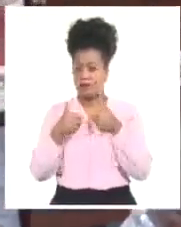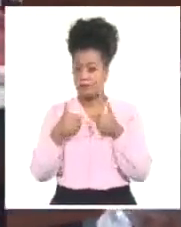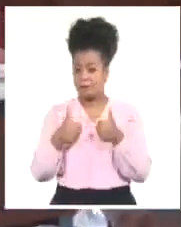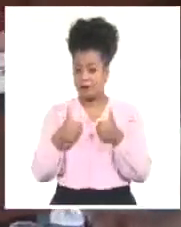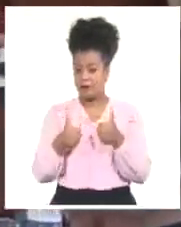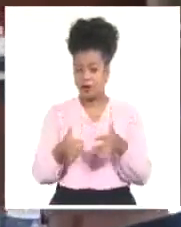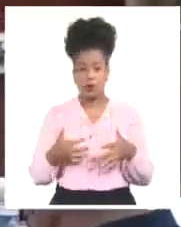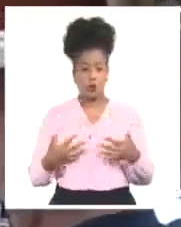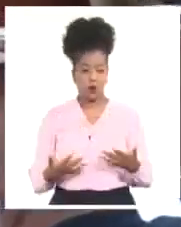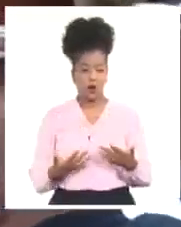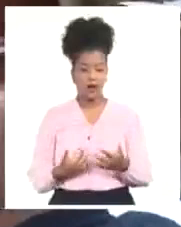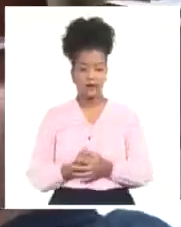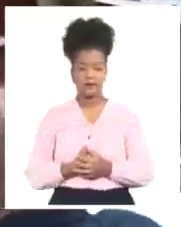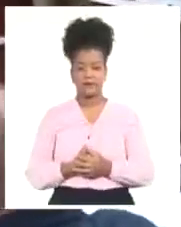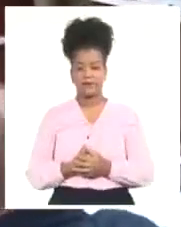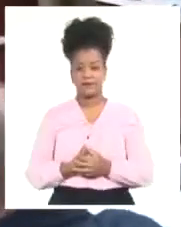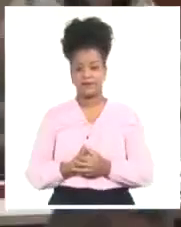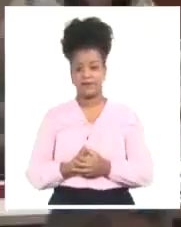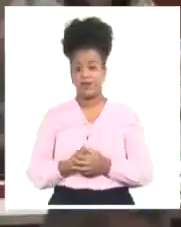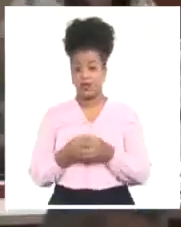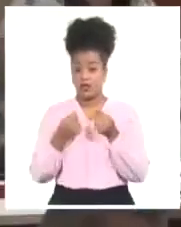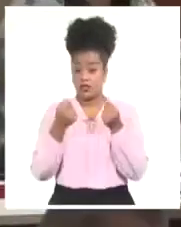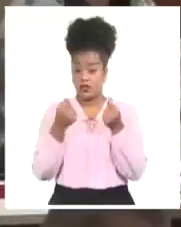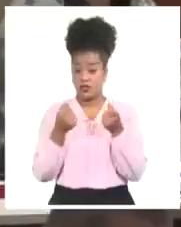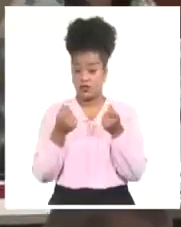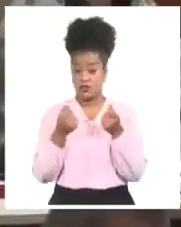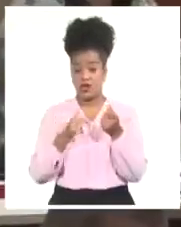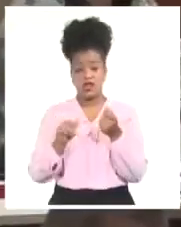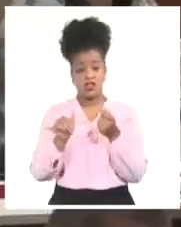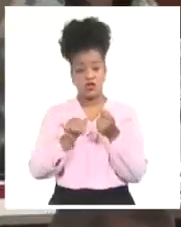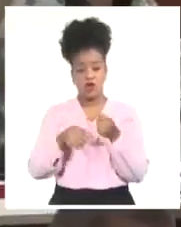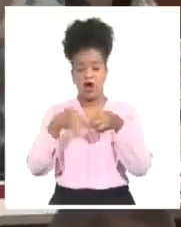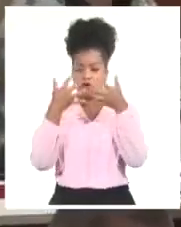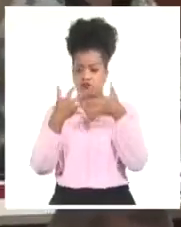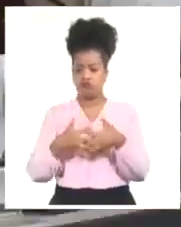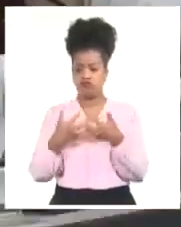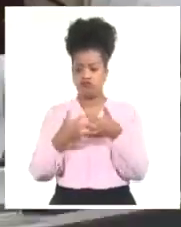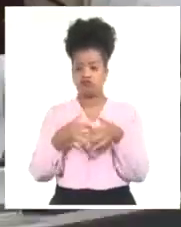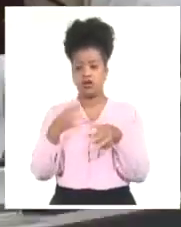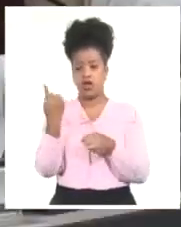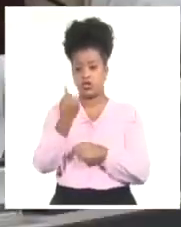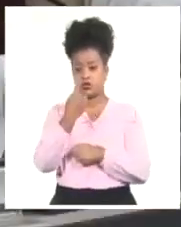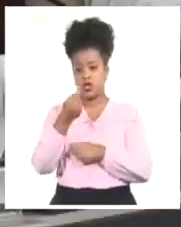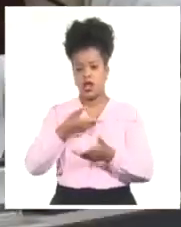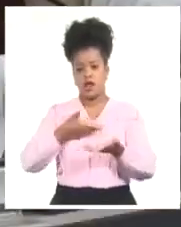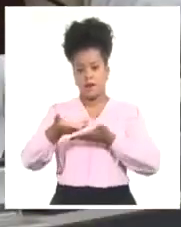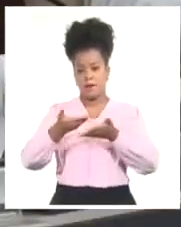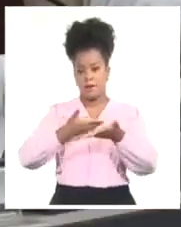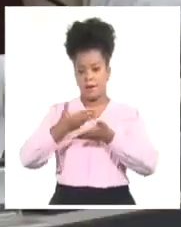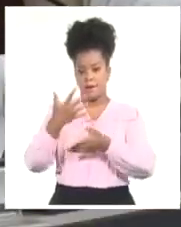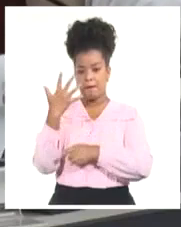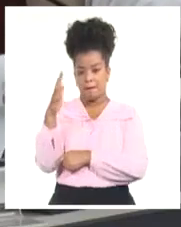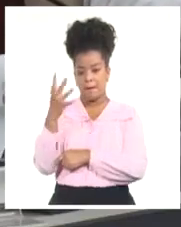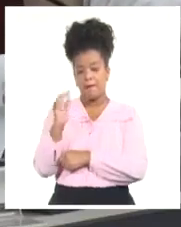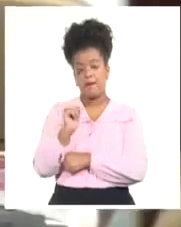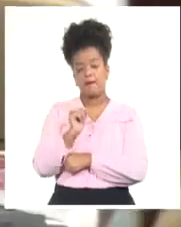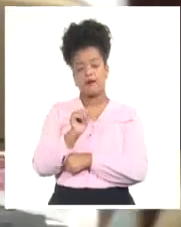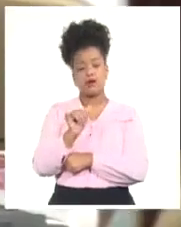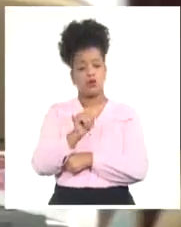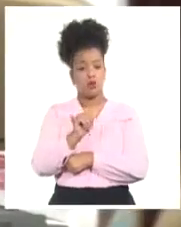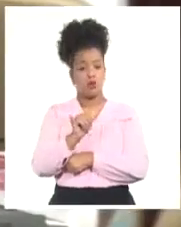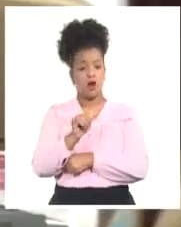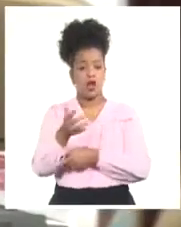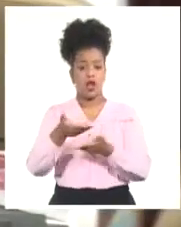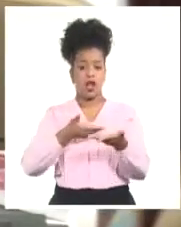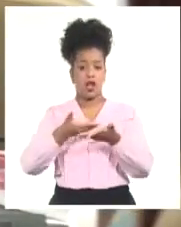significativos, señaló la estabilidad macroeconómica, el incremento de la producción nacional, las exportaciones, la inversión extranjera y